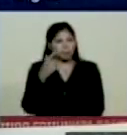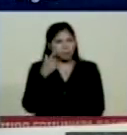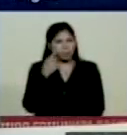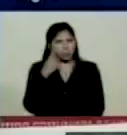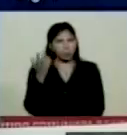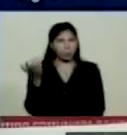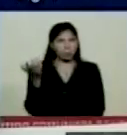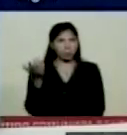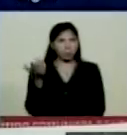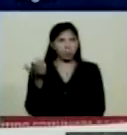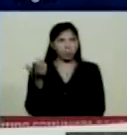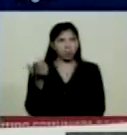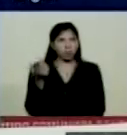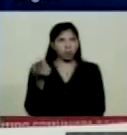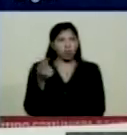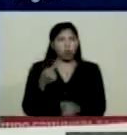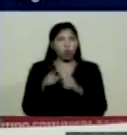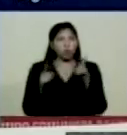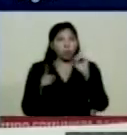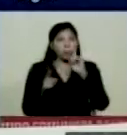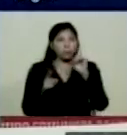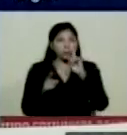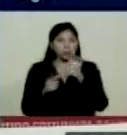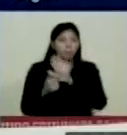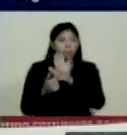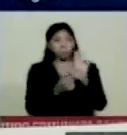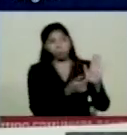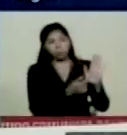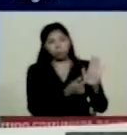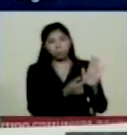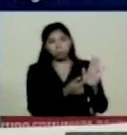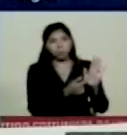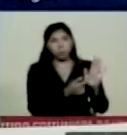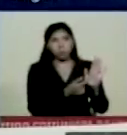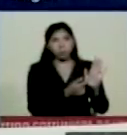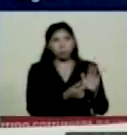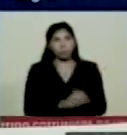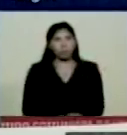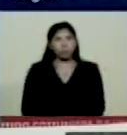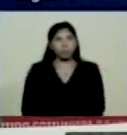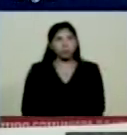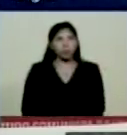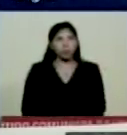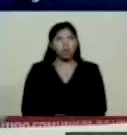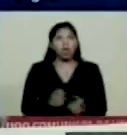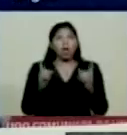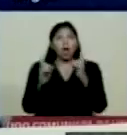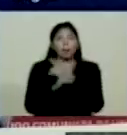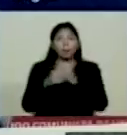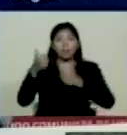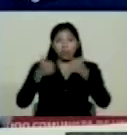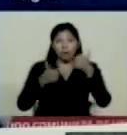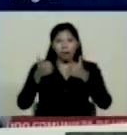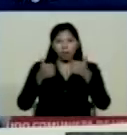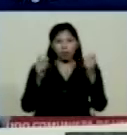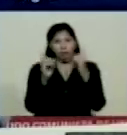se desmonta otra patraña, que si las sustituciones, para empezar, sustituciones hubo.